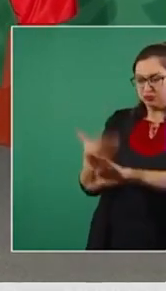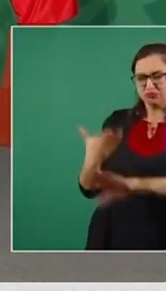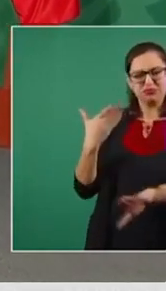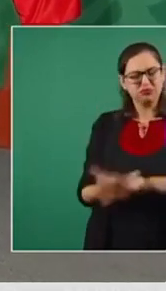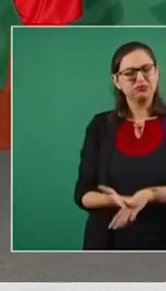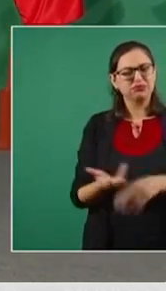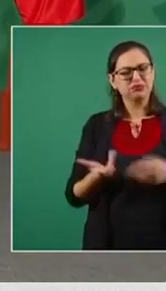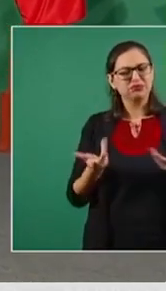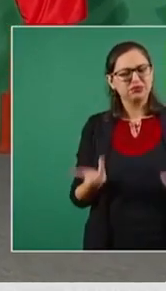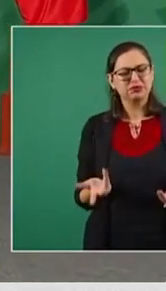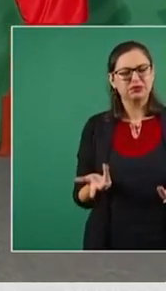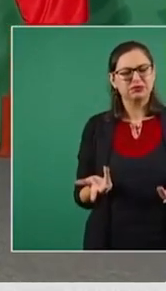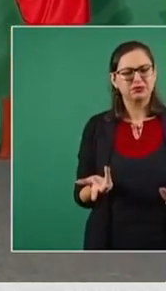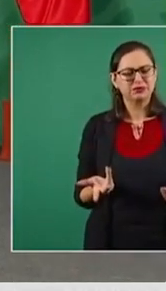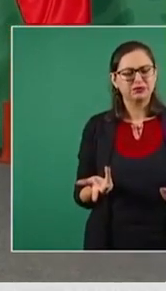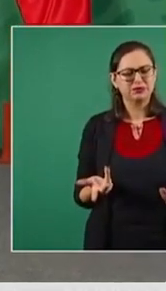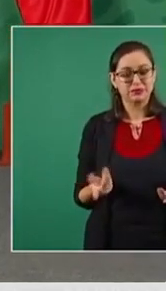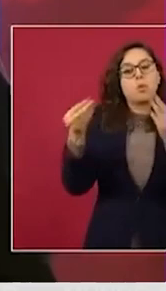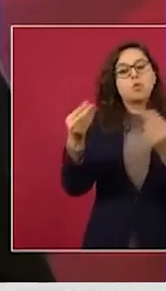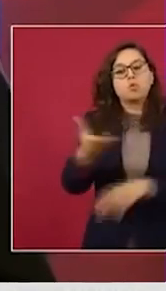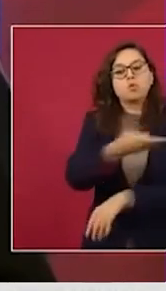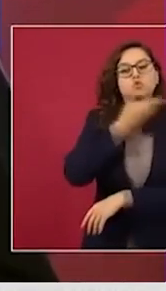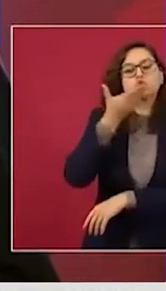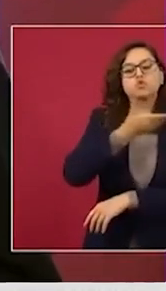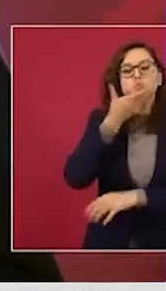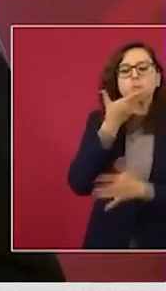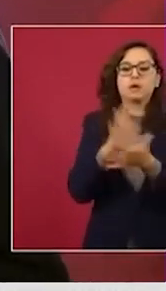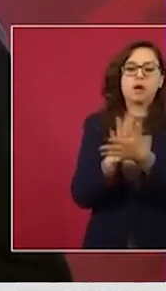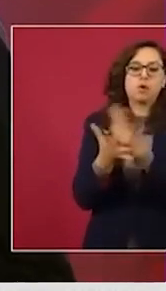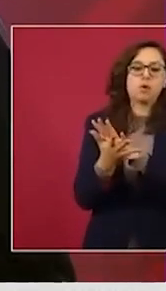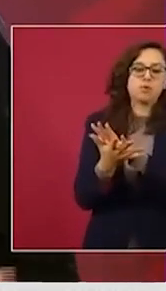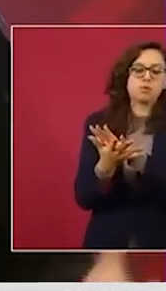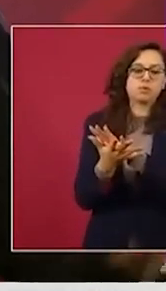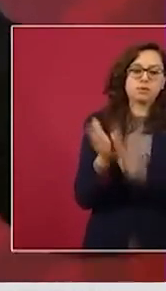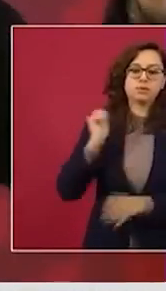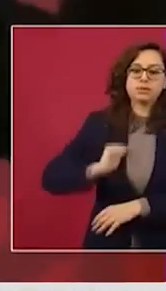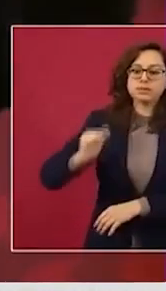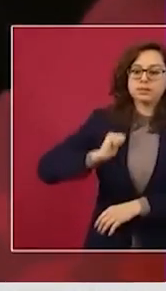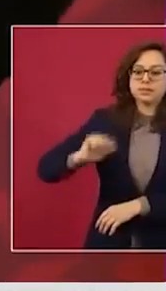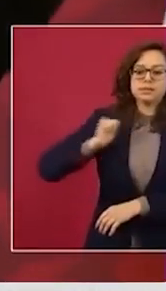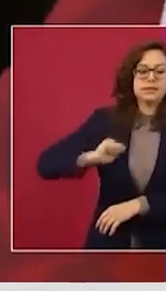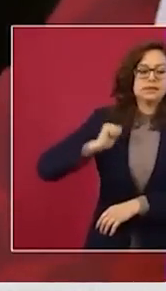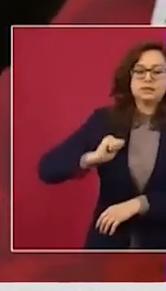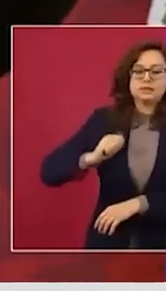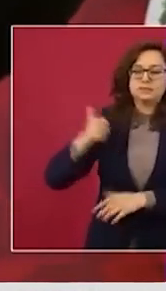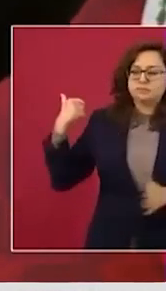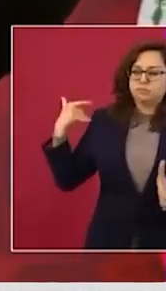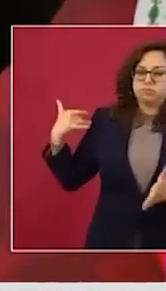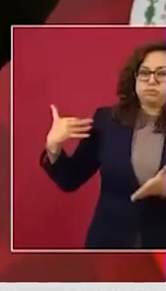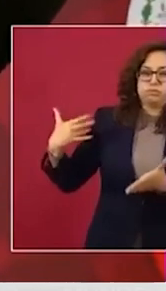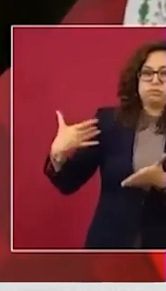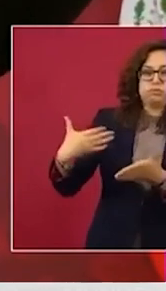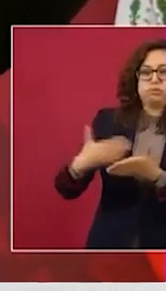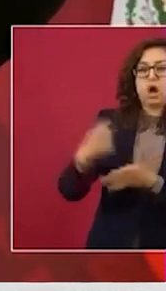menos preparación educativa, es la gente que no entiende de qué se trata. Él hizo una votación